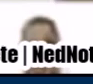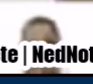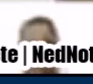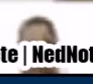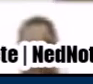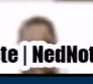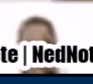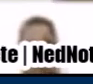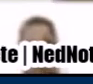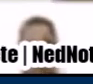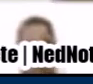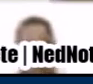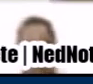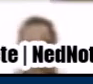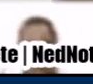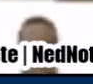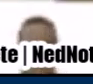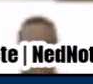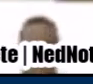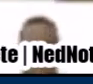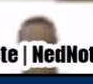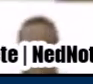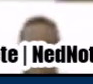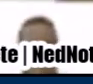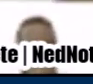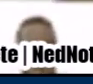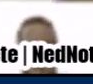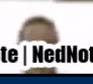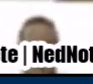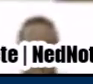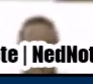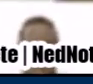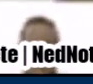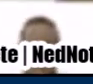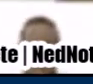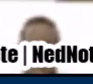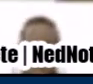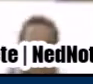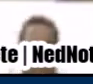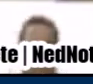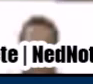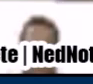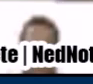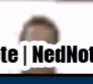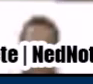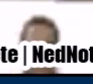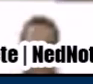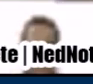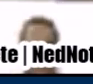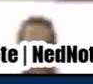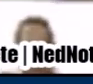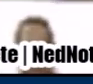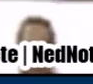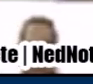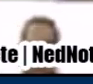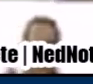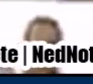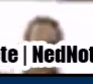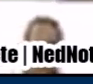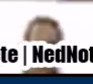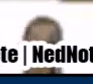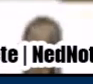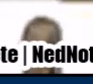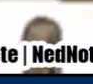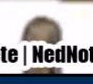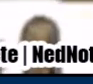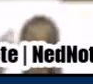necesario para generar las condiciones de cara a lograr el objetivo. Lo hemos dicho una y otra vez. ¿Tenemos parte